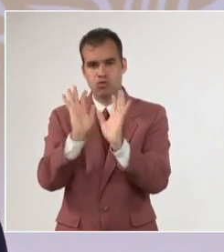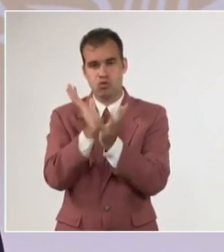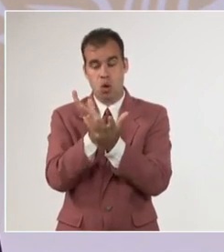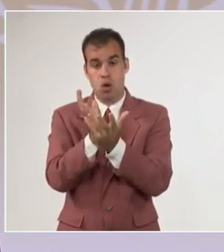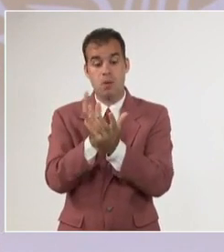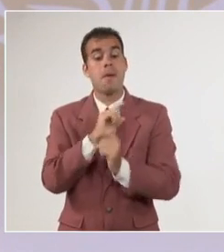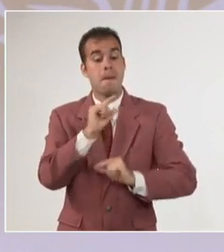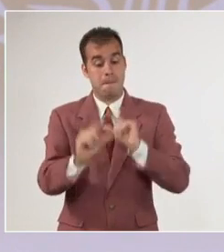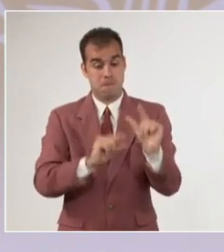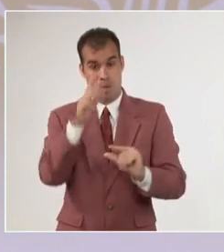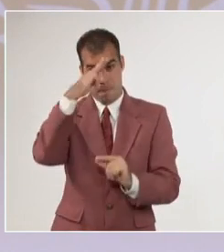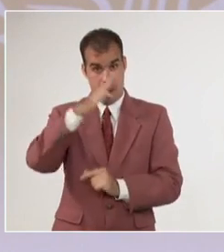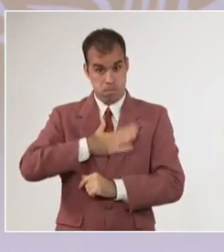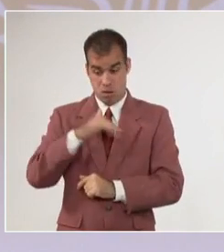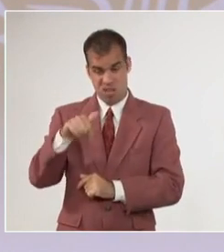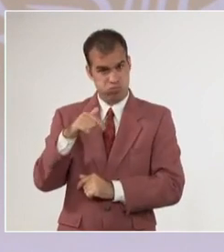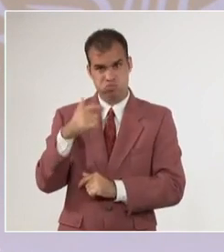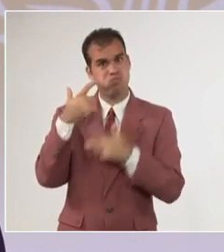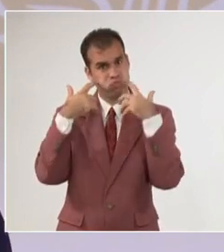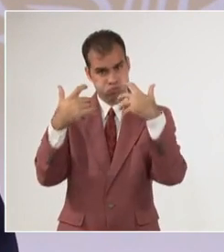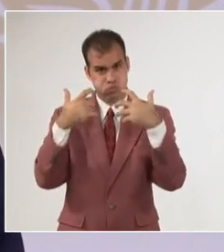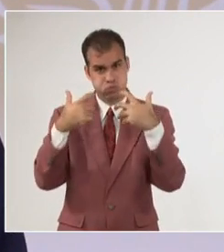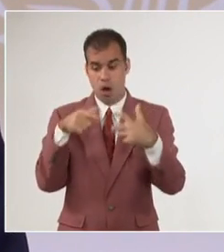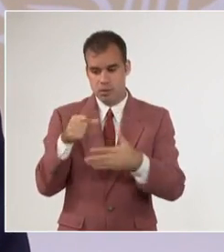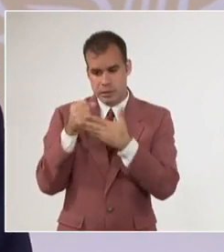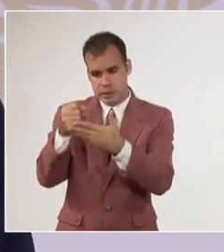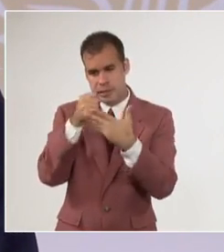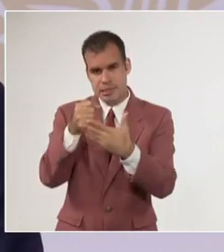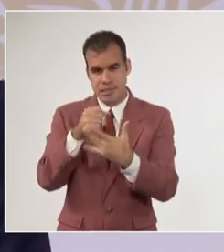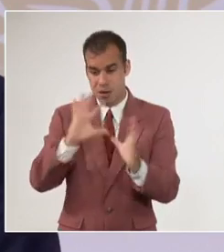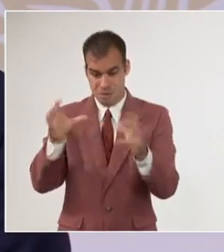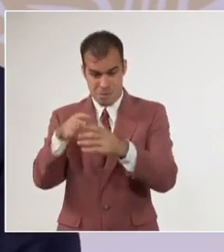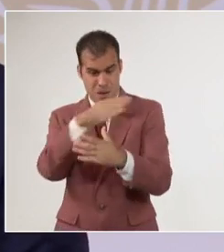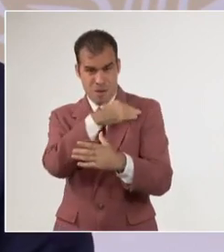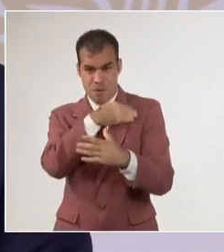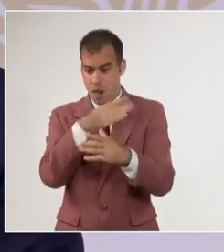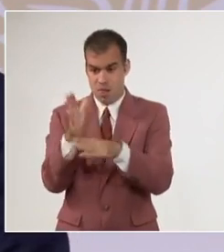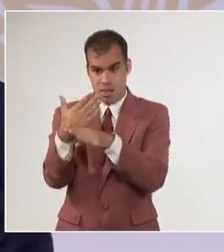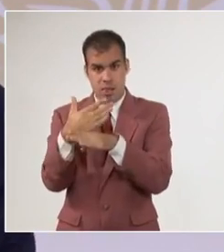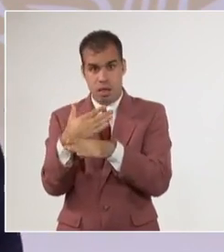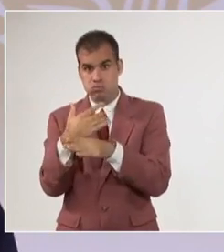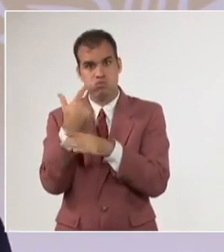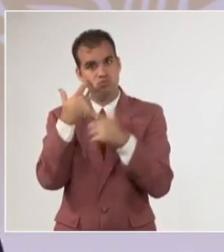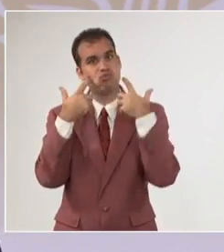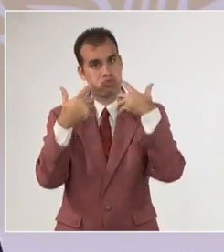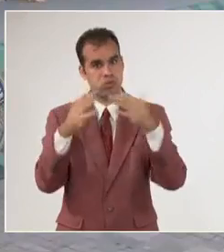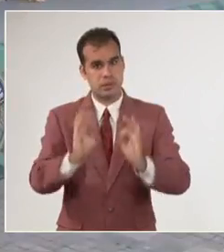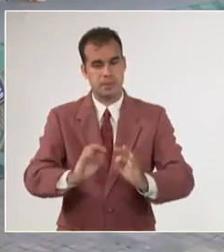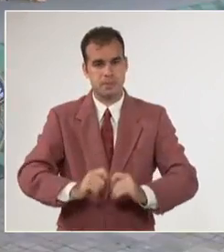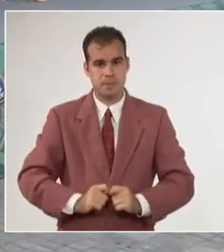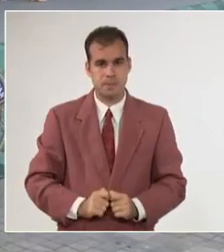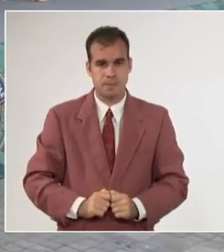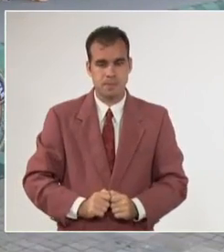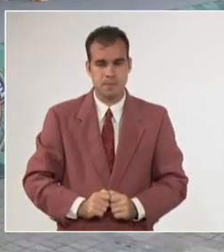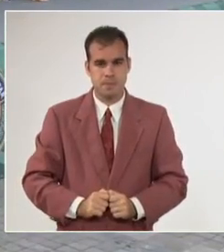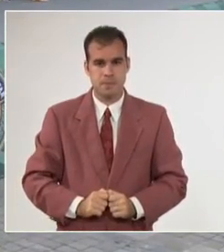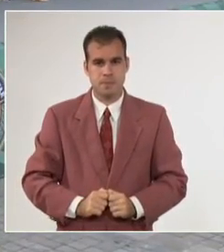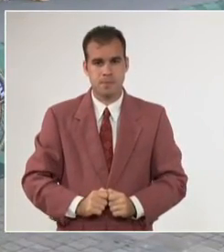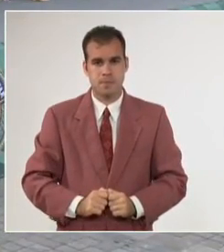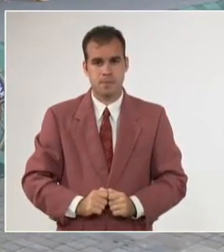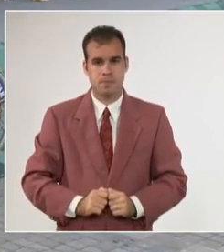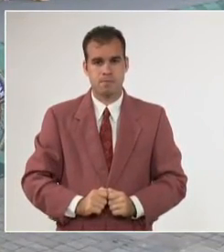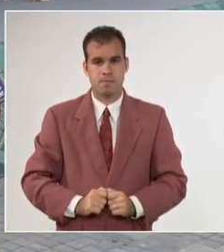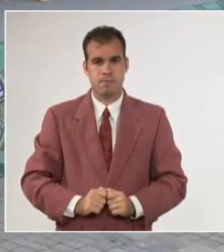sus proezas inspiraron a la tropa y a cuantos oyeron hablar de ellas. Otra vez dejó el padre de la